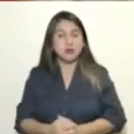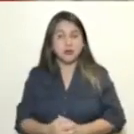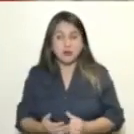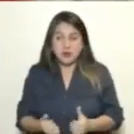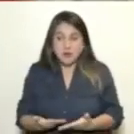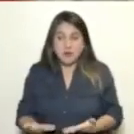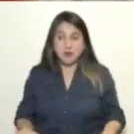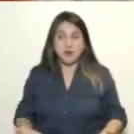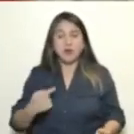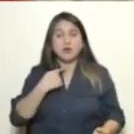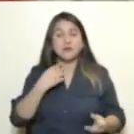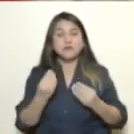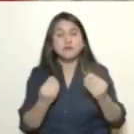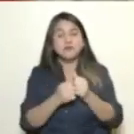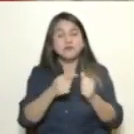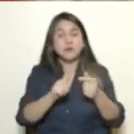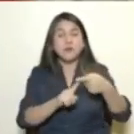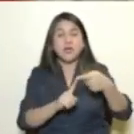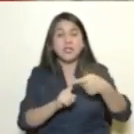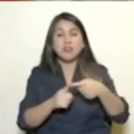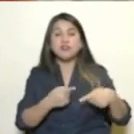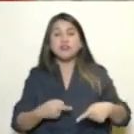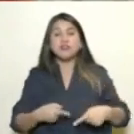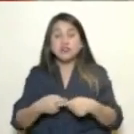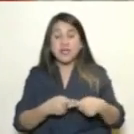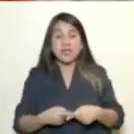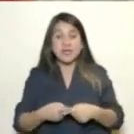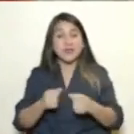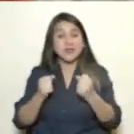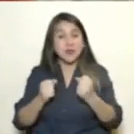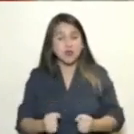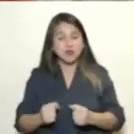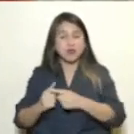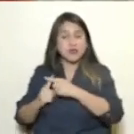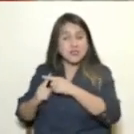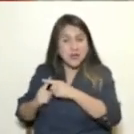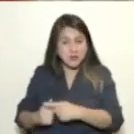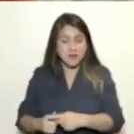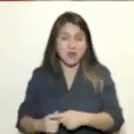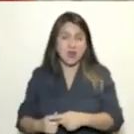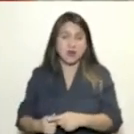Bueno, ¿qué pasó con ese Partido Socialista que fue capaz de sacrificar